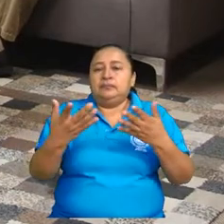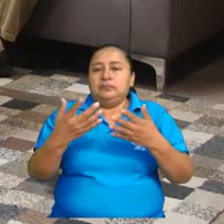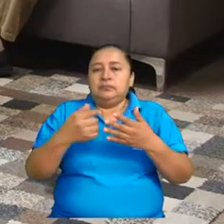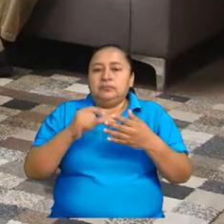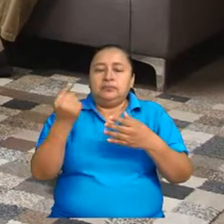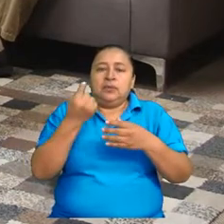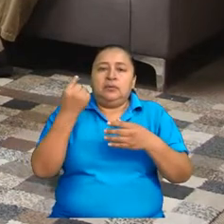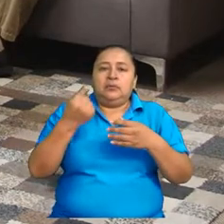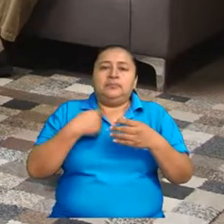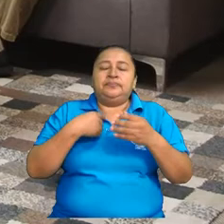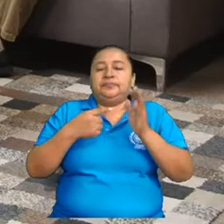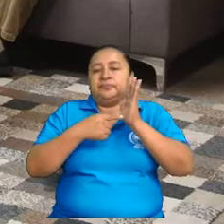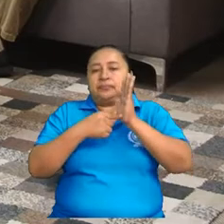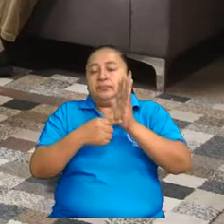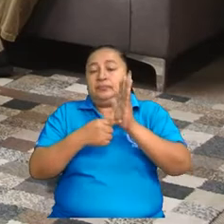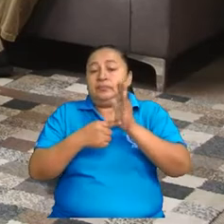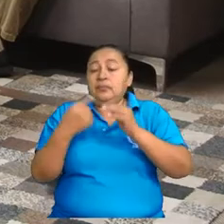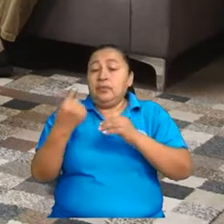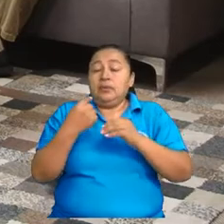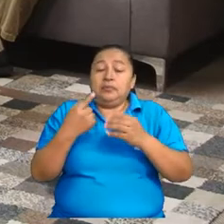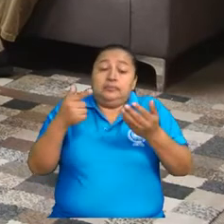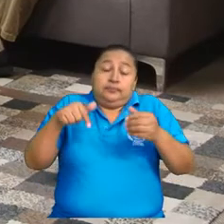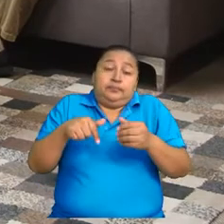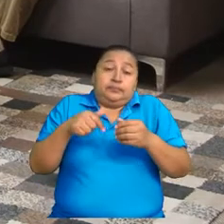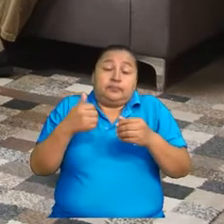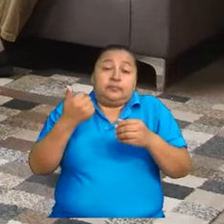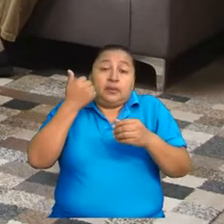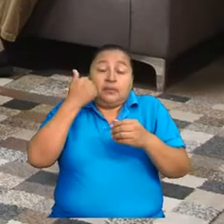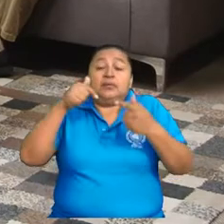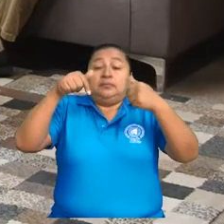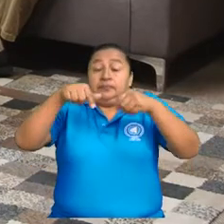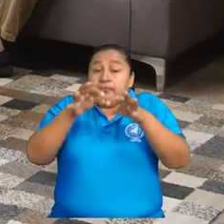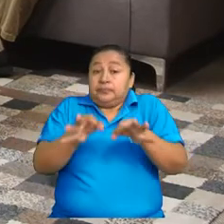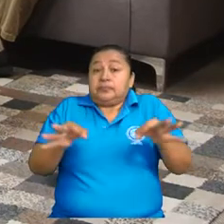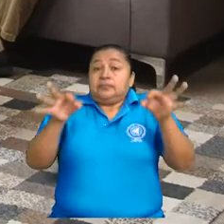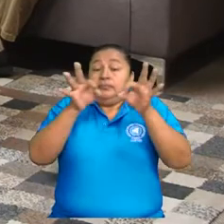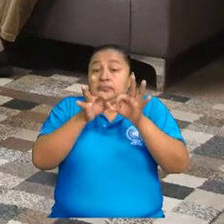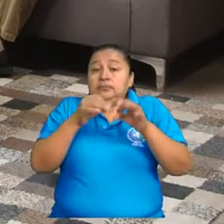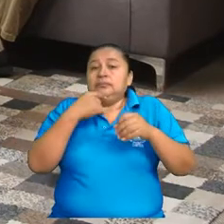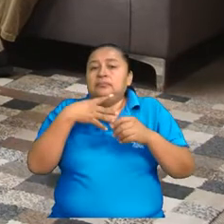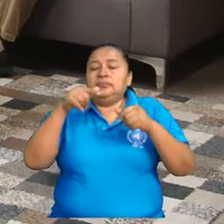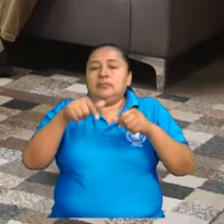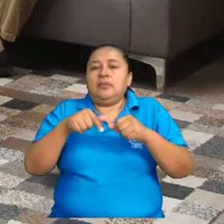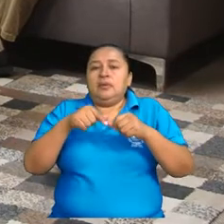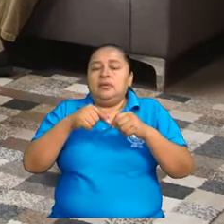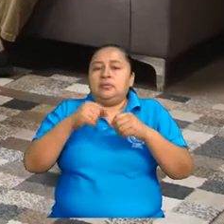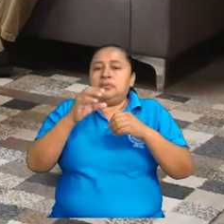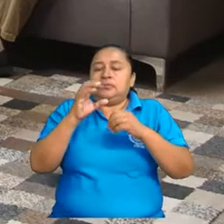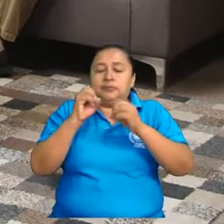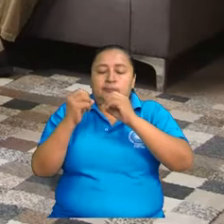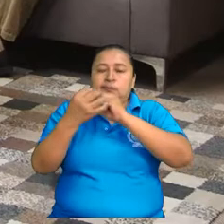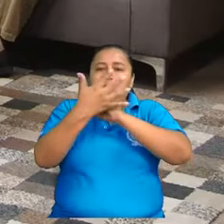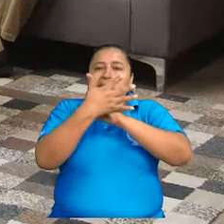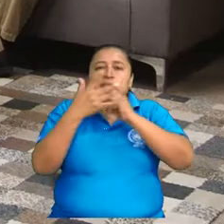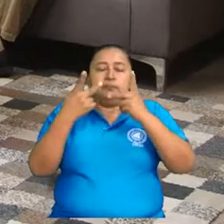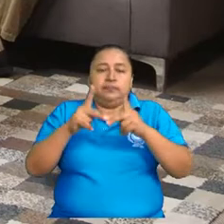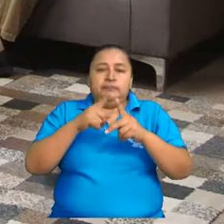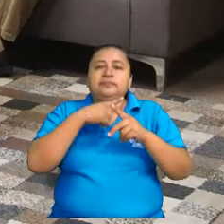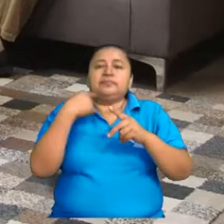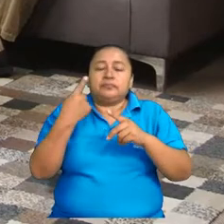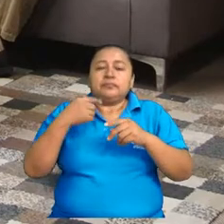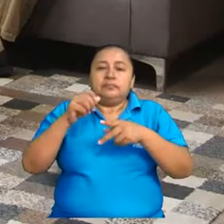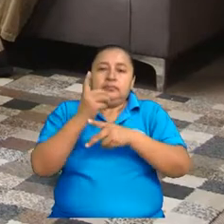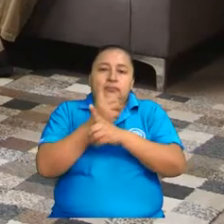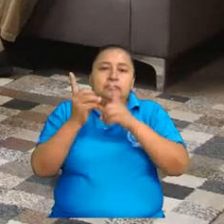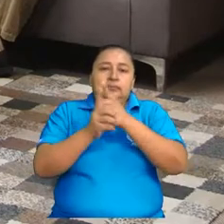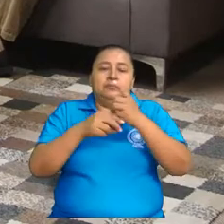es solamente referido ahora toma bastante importancia y relevancia por lo del COVID, pero realmente debería ser una